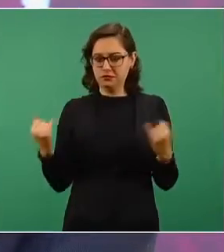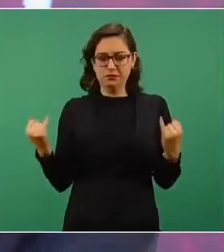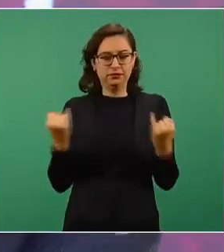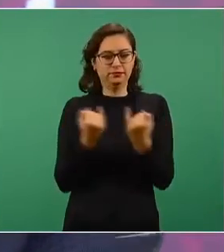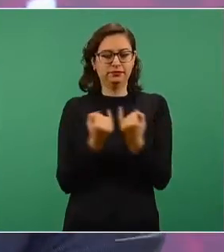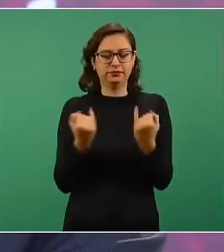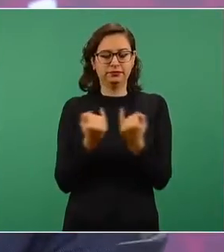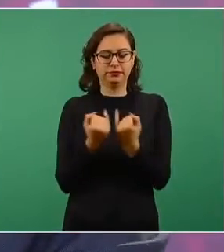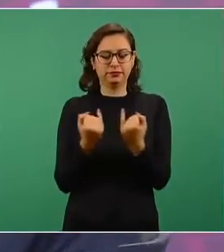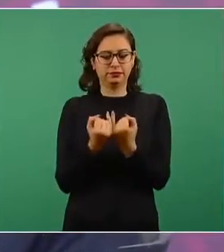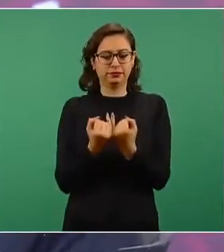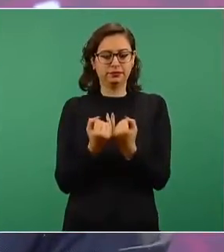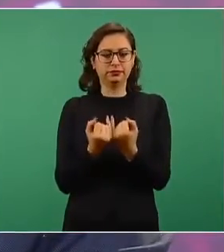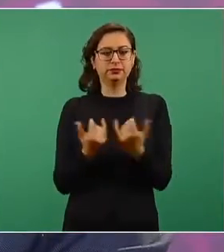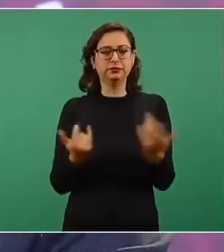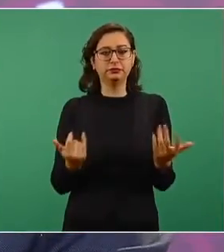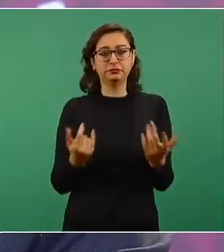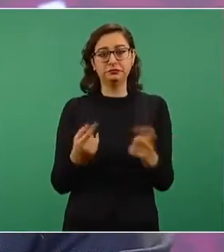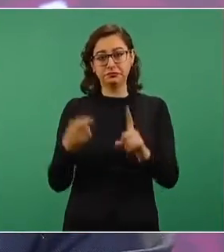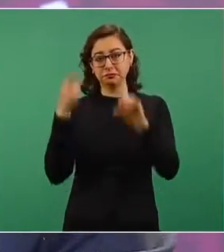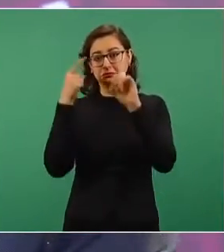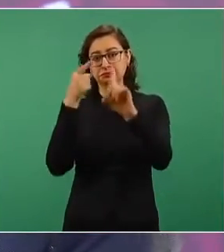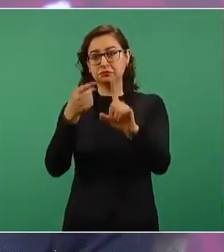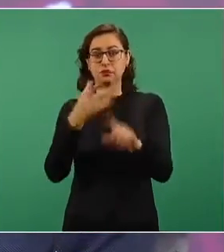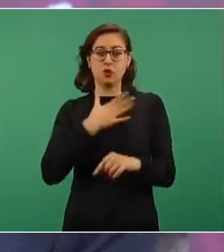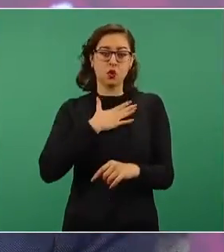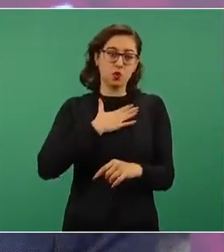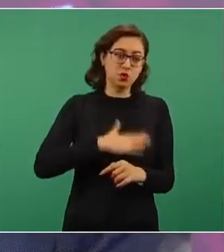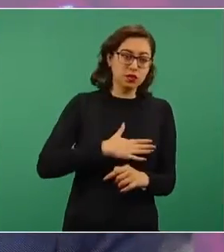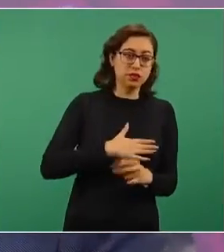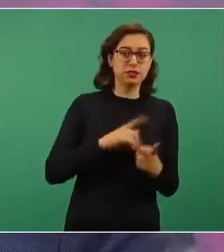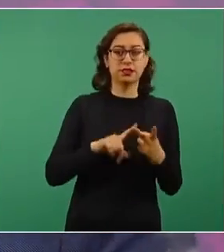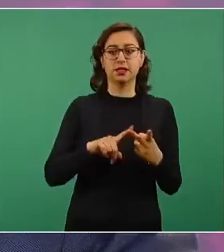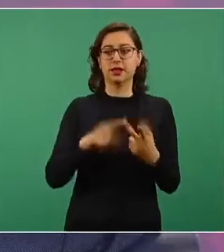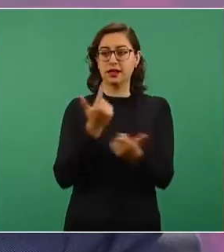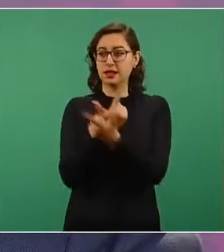de justicia, de libertad,